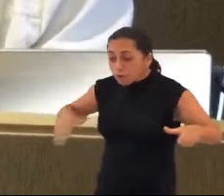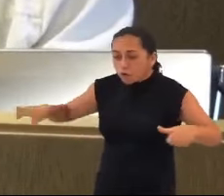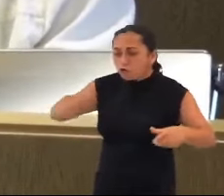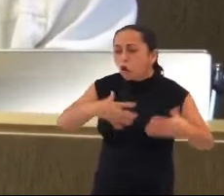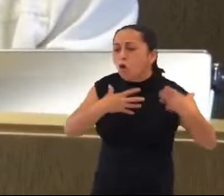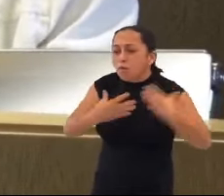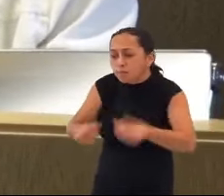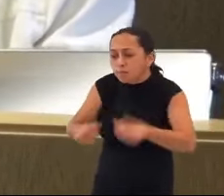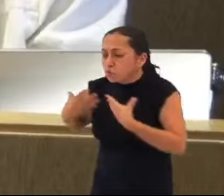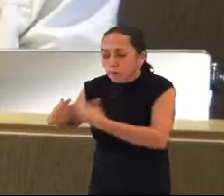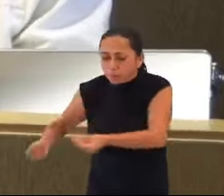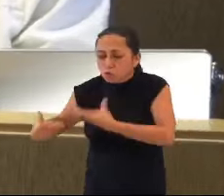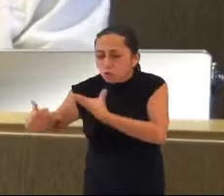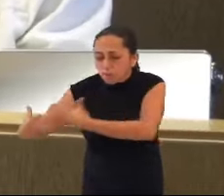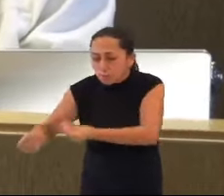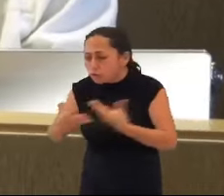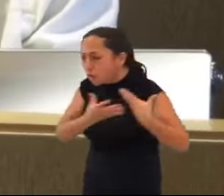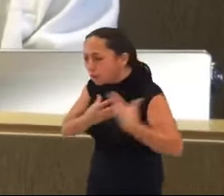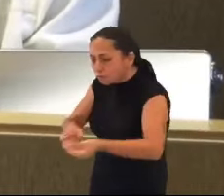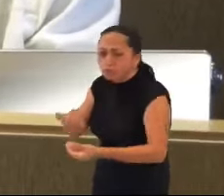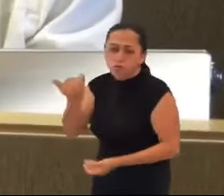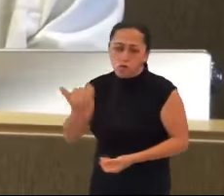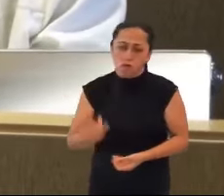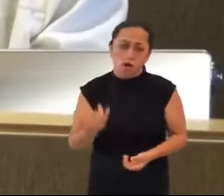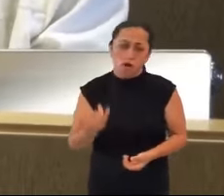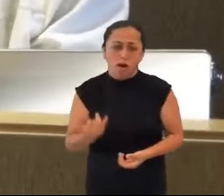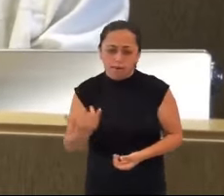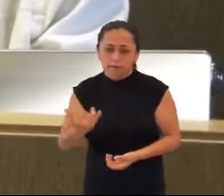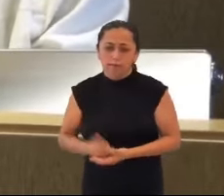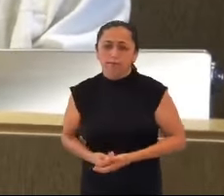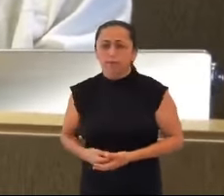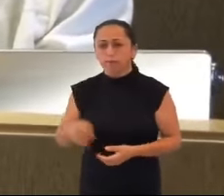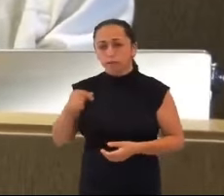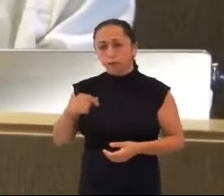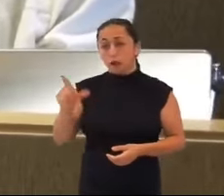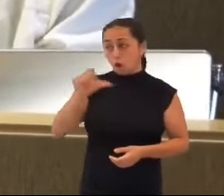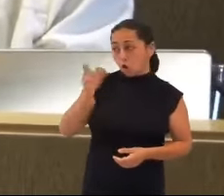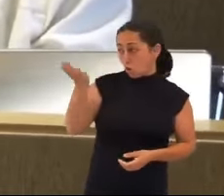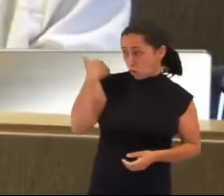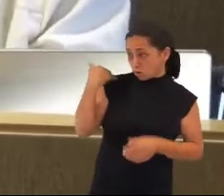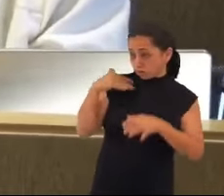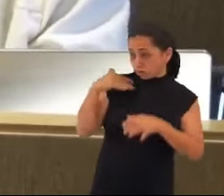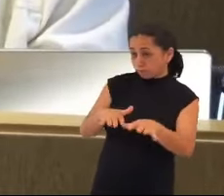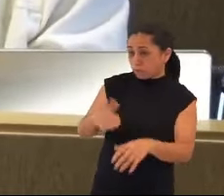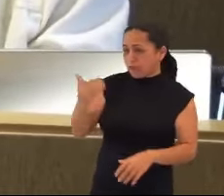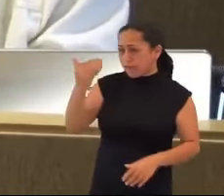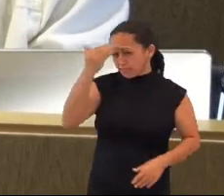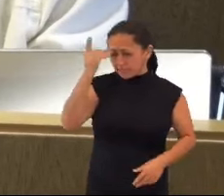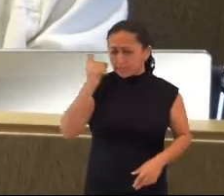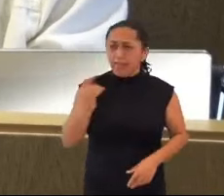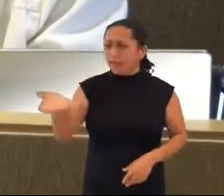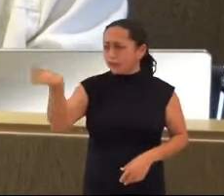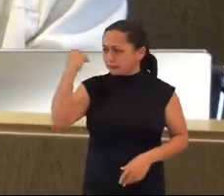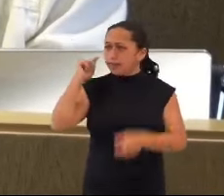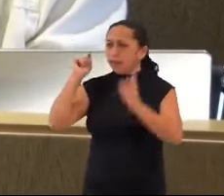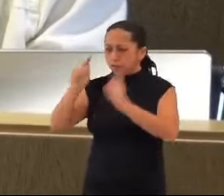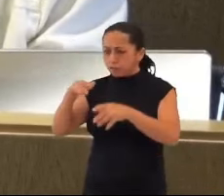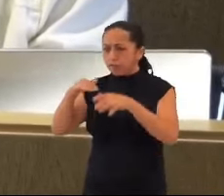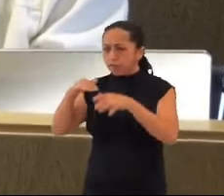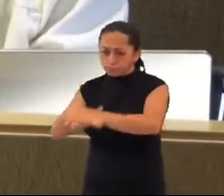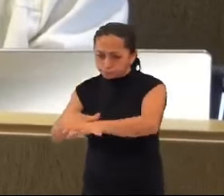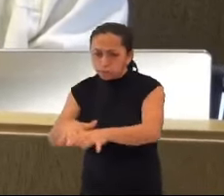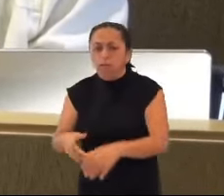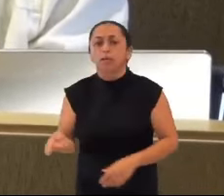los trabajadores en estas jornadas, tanto el lunes como hace 15 días atrás. Por lo